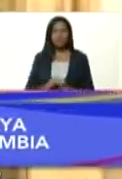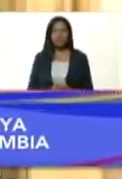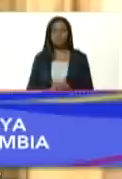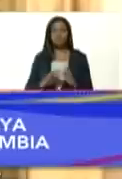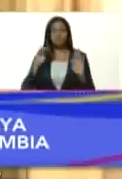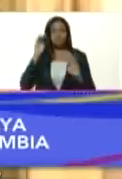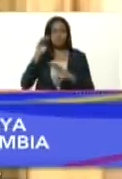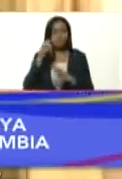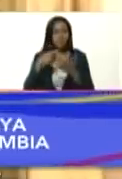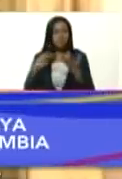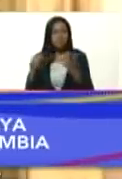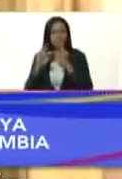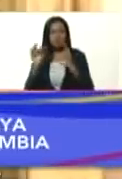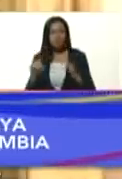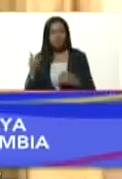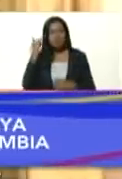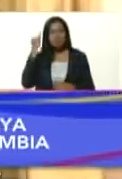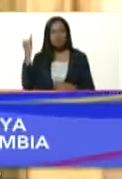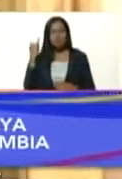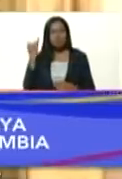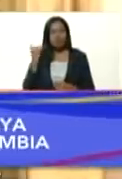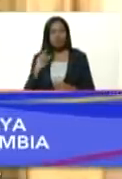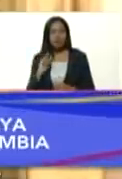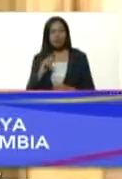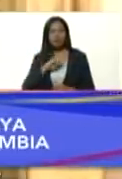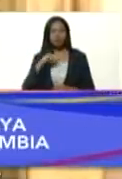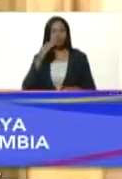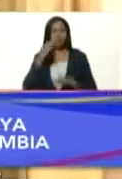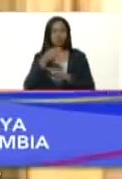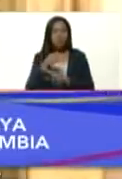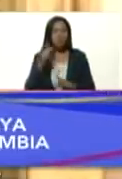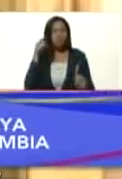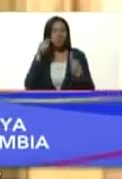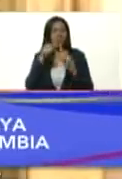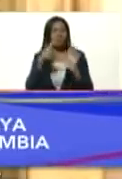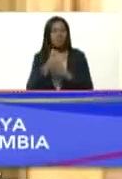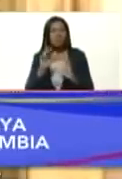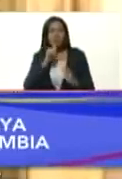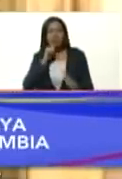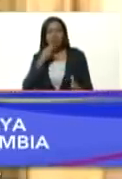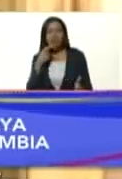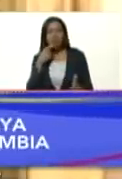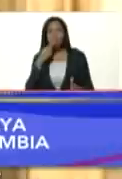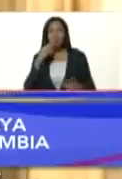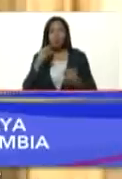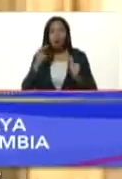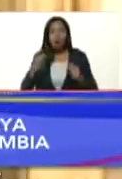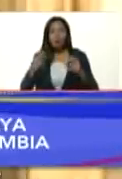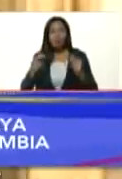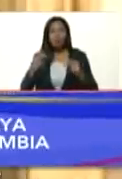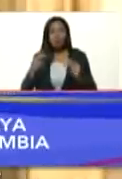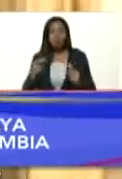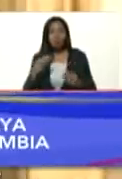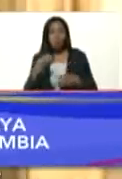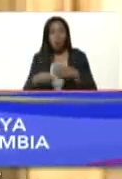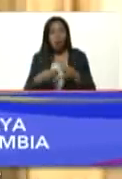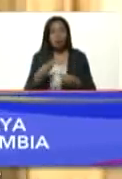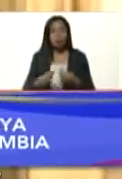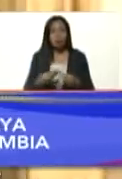allá de las diferencias ideológicas, hay que ir a una actuación a tiempo,